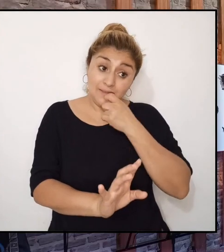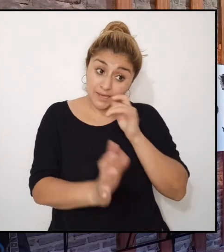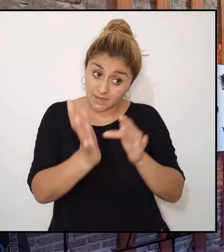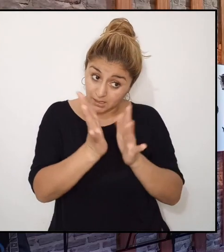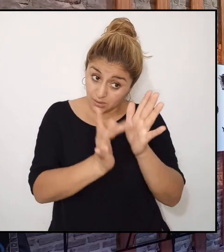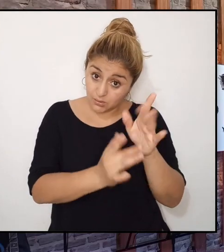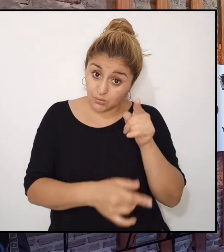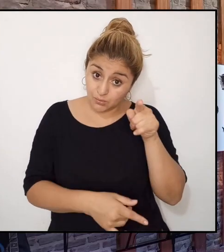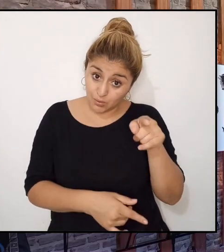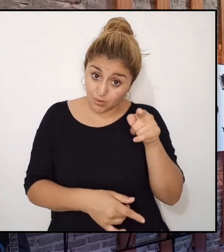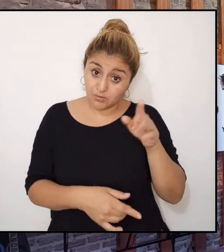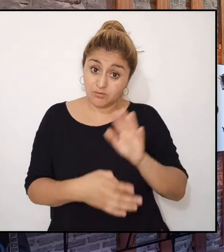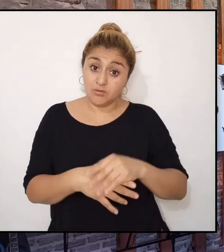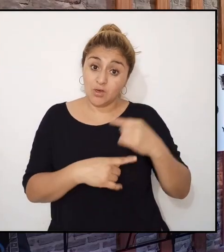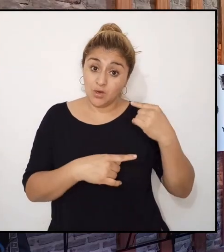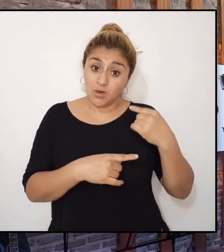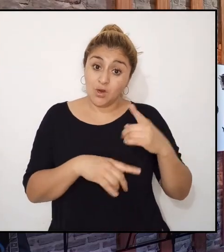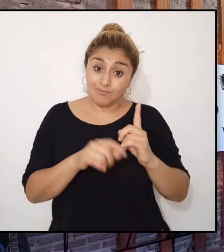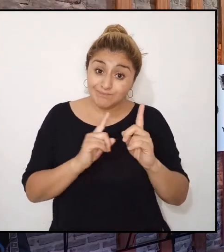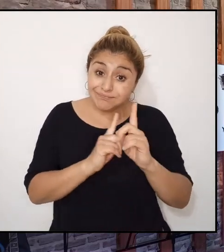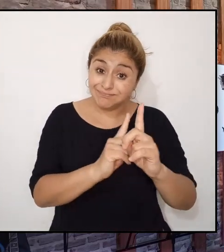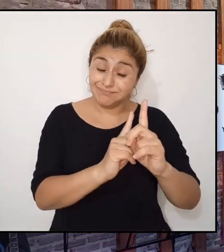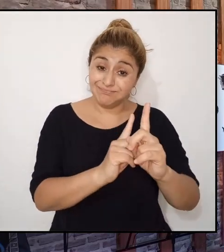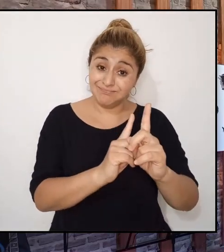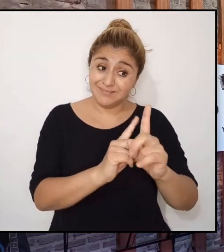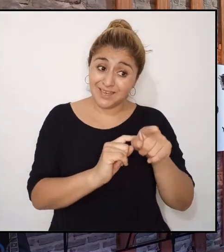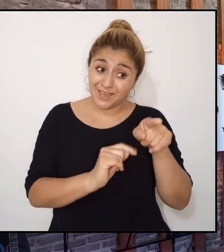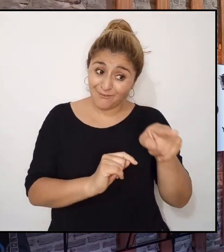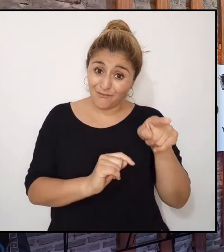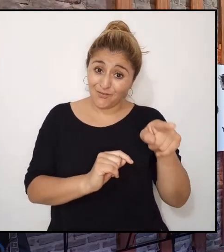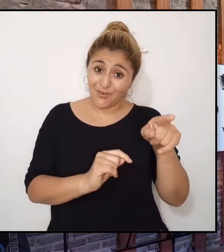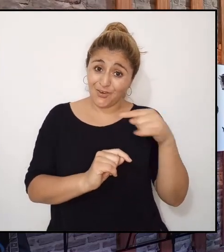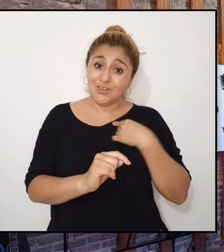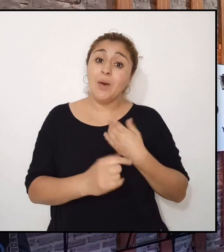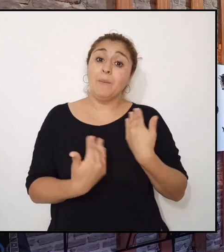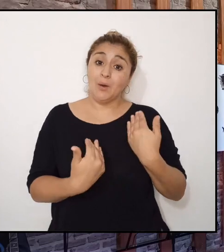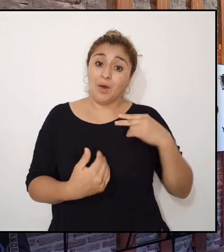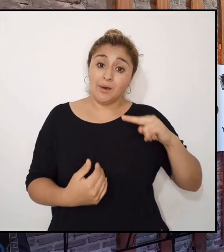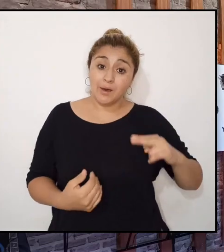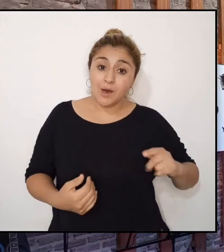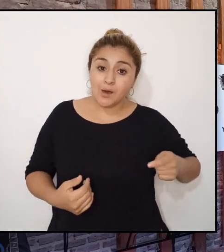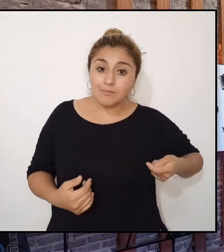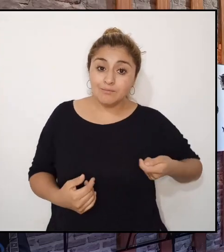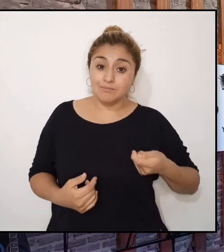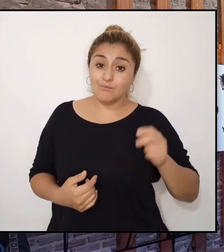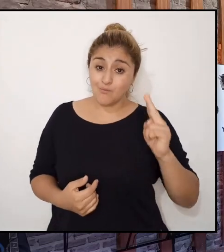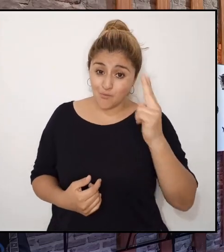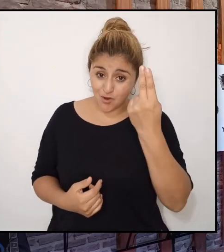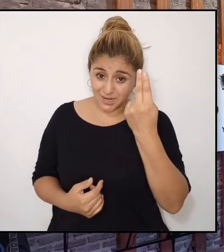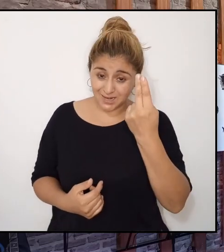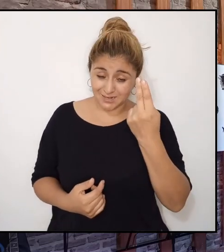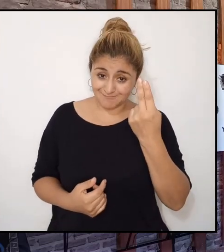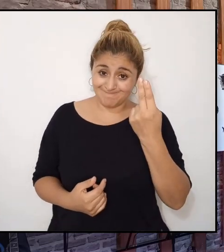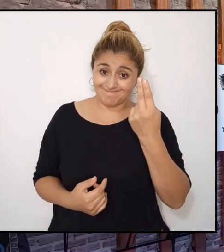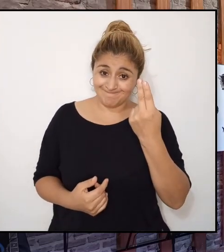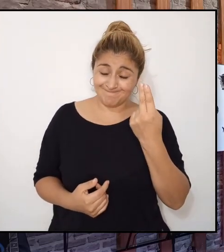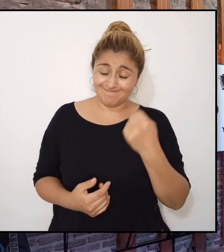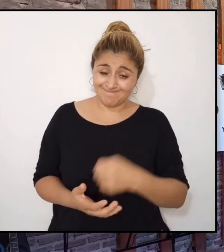Y este hermano dice: yo no volví a saber de él porque a mí me trasladaron, dice, pero estoy casi seguro que no